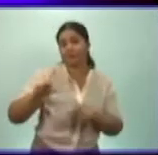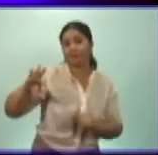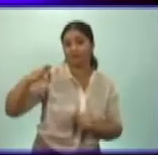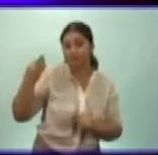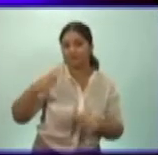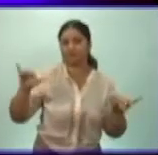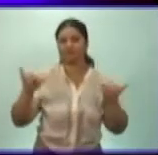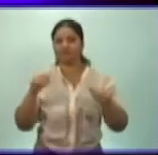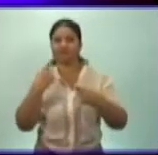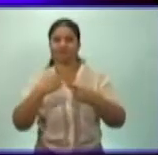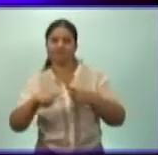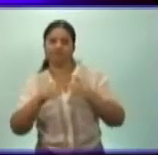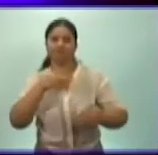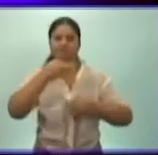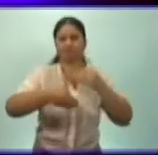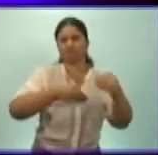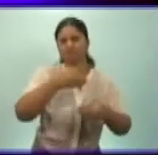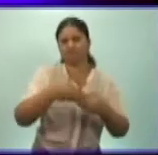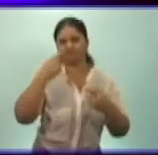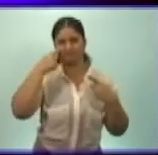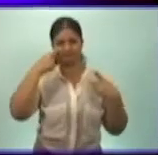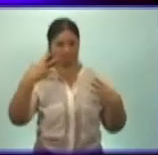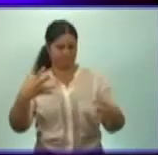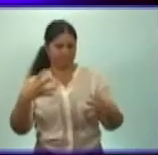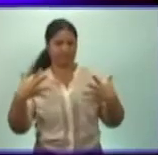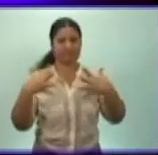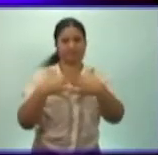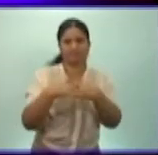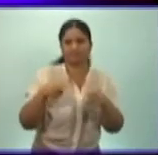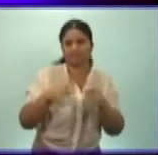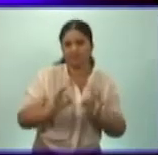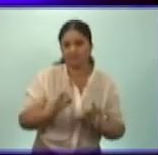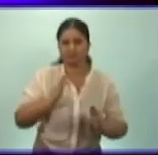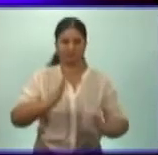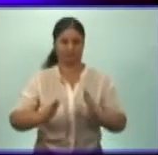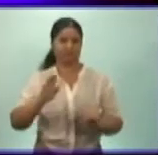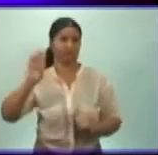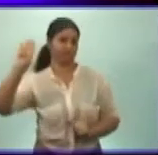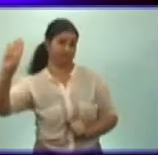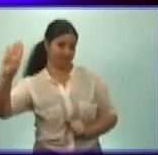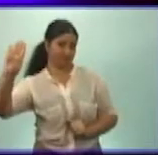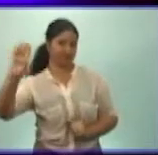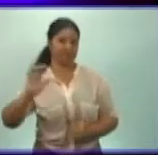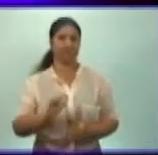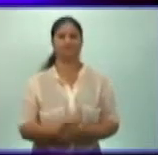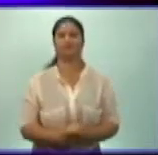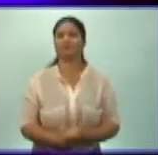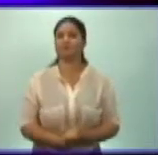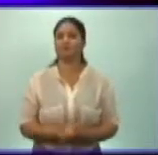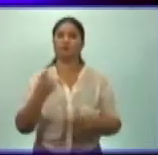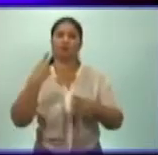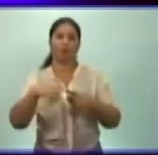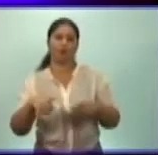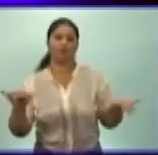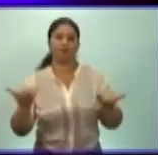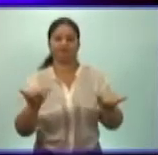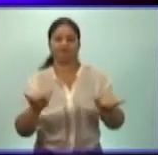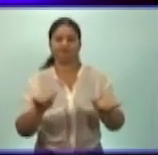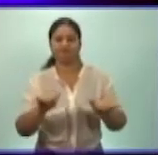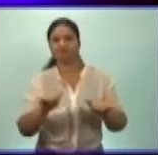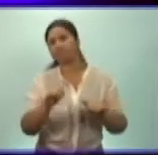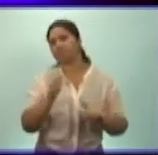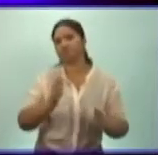fomentaron y posibilitaron el surgimiento de distintas manifestaciones artísticas